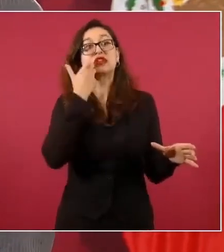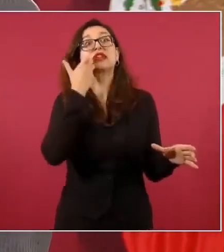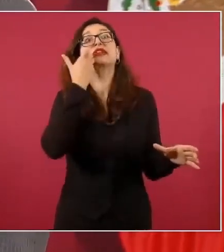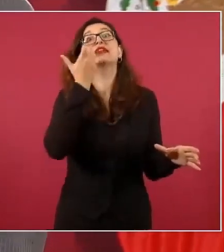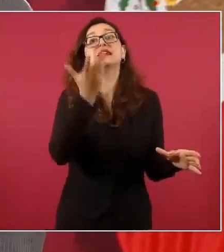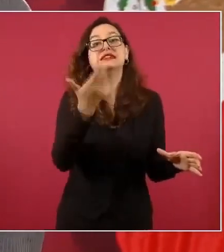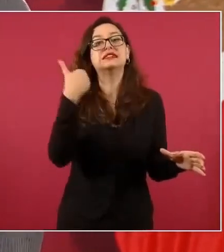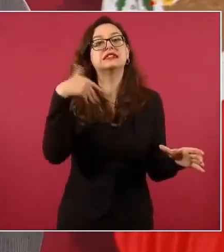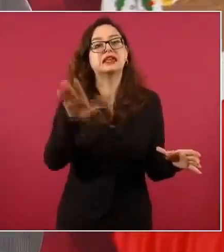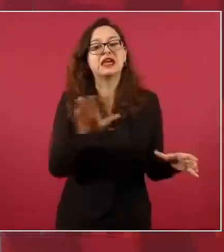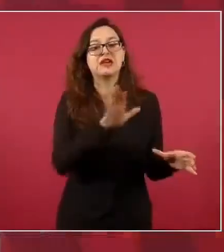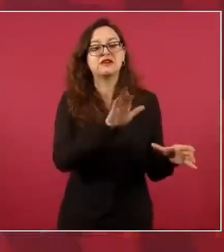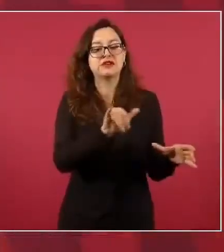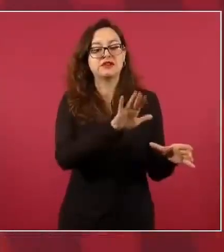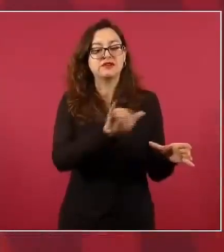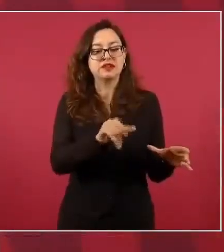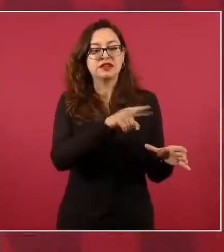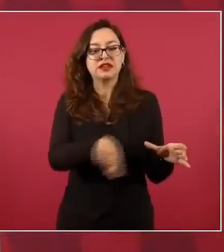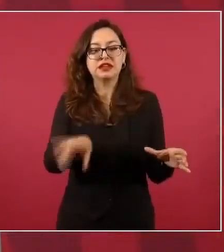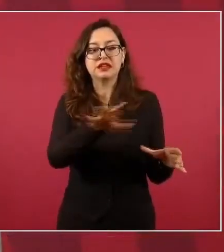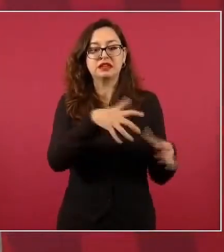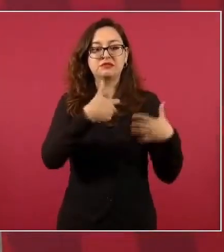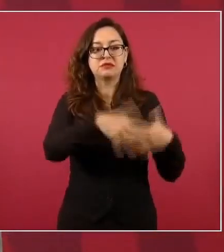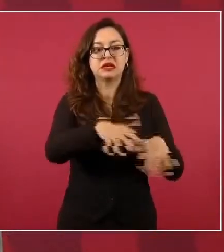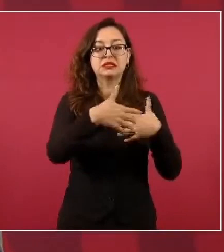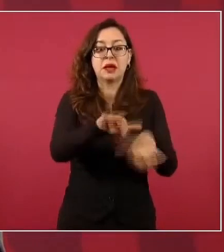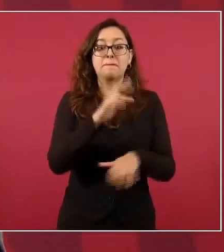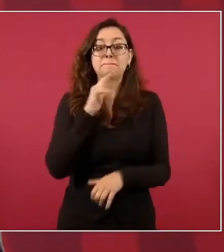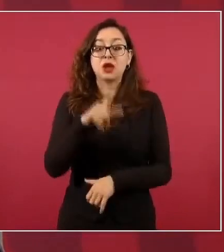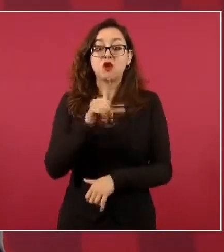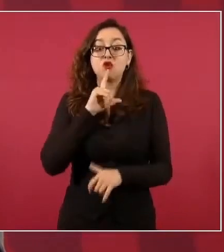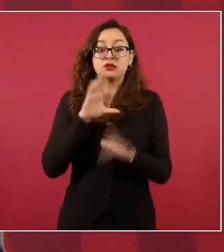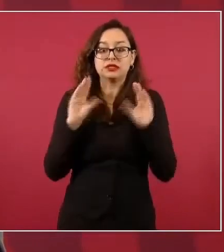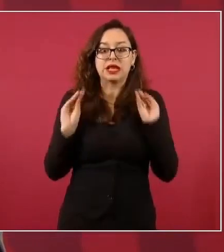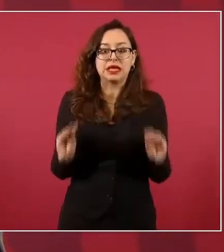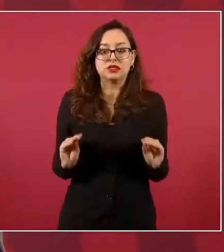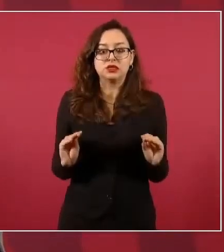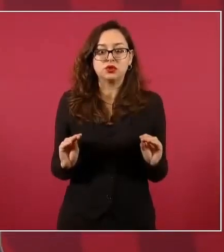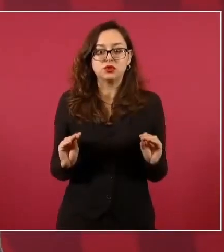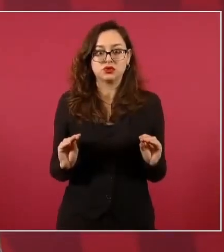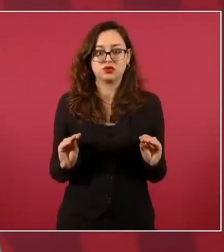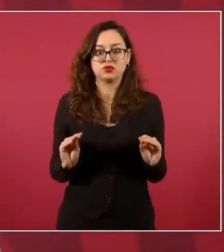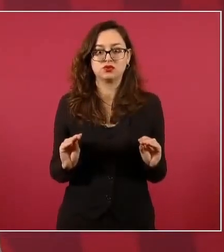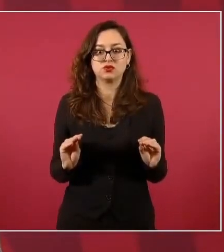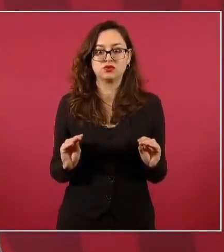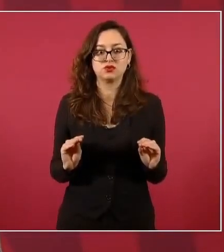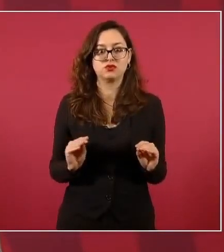fifís, pues sea del silencio, para que no hablen.